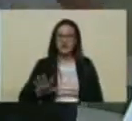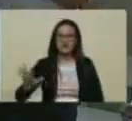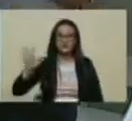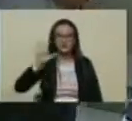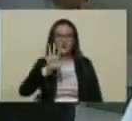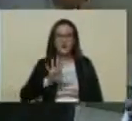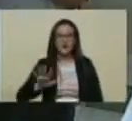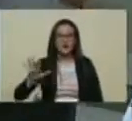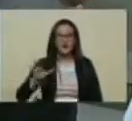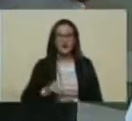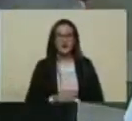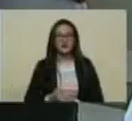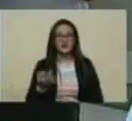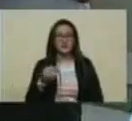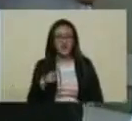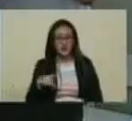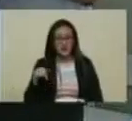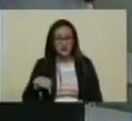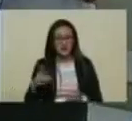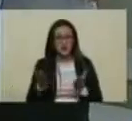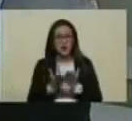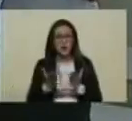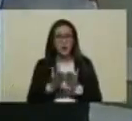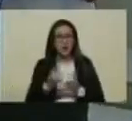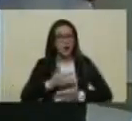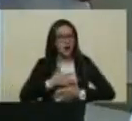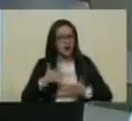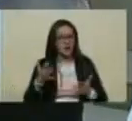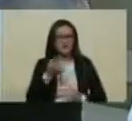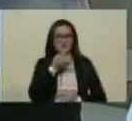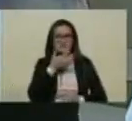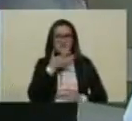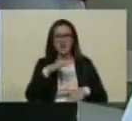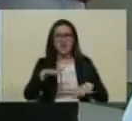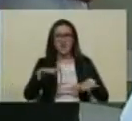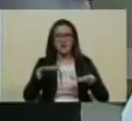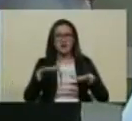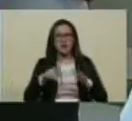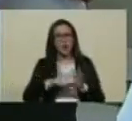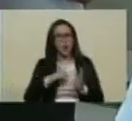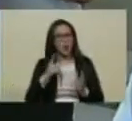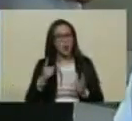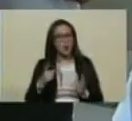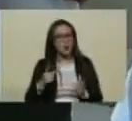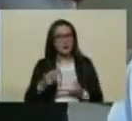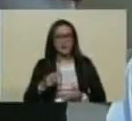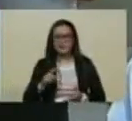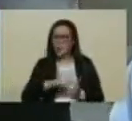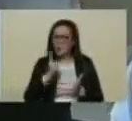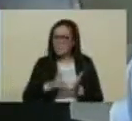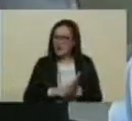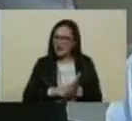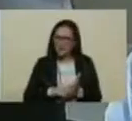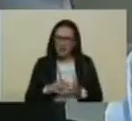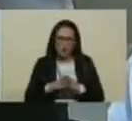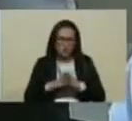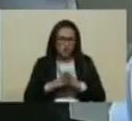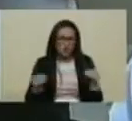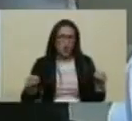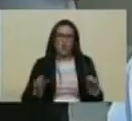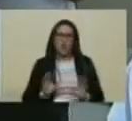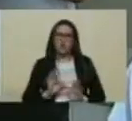de verdad, esta es una escuela grande, hermosa, completamente dotada, dotada inclusive